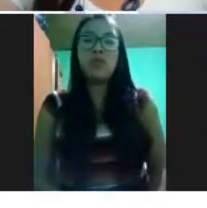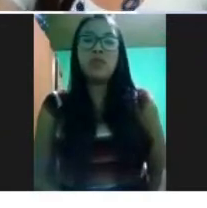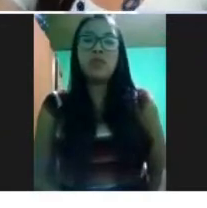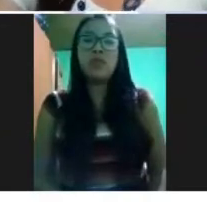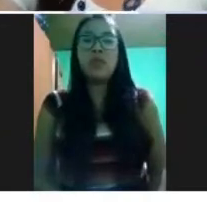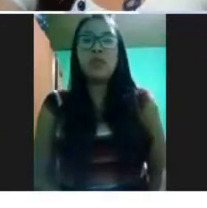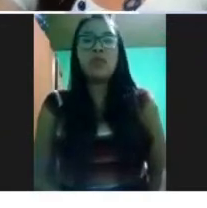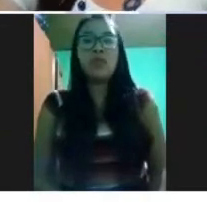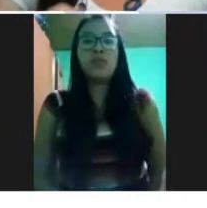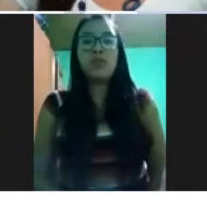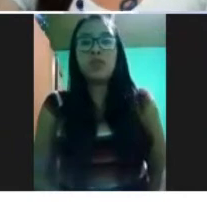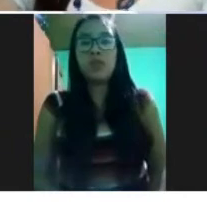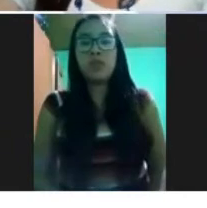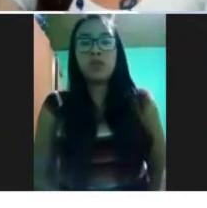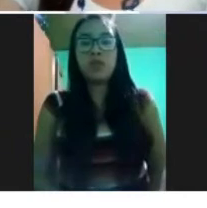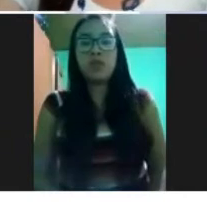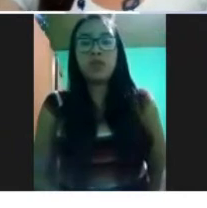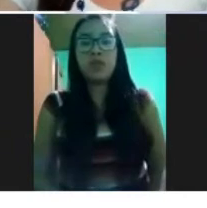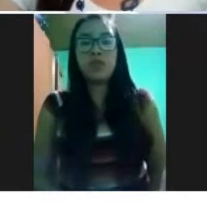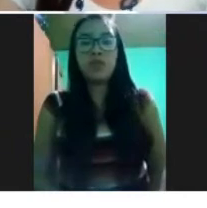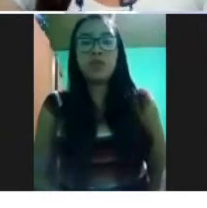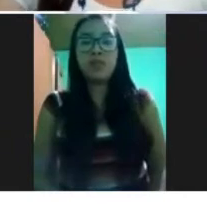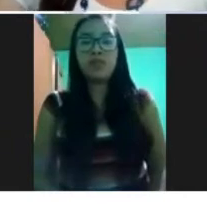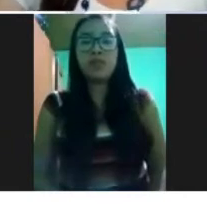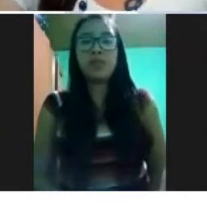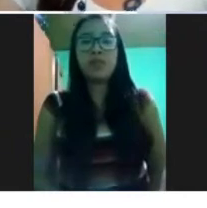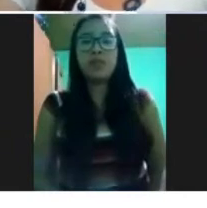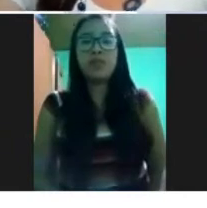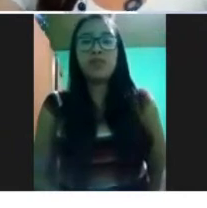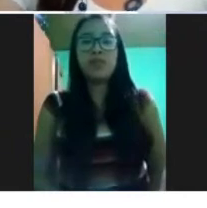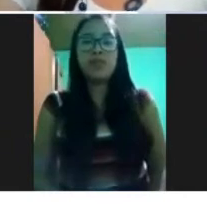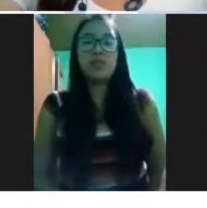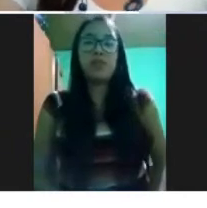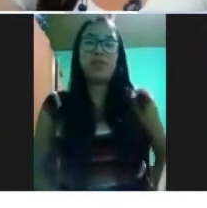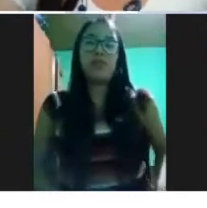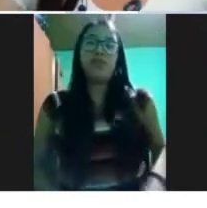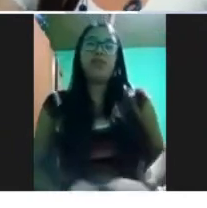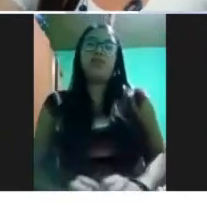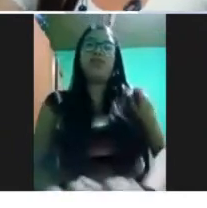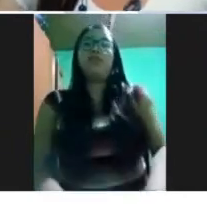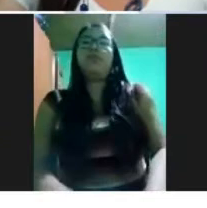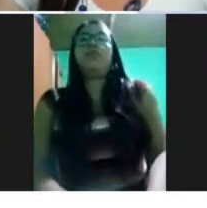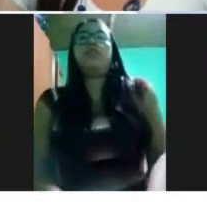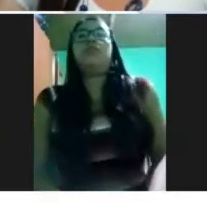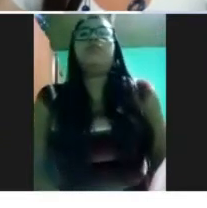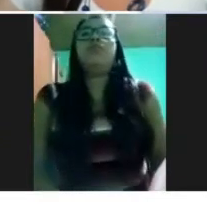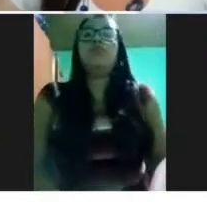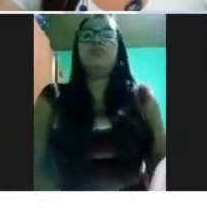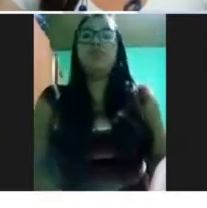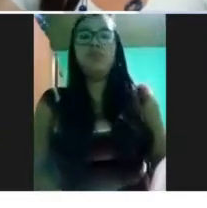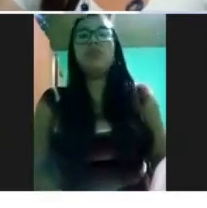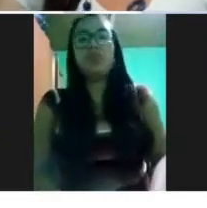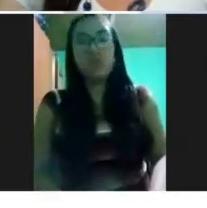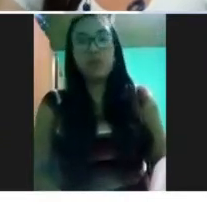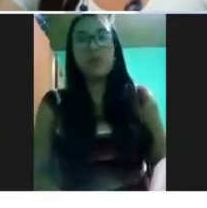¿qué pasa? Está desabastecido. A veces ni siquiera hay para poder hacerle los exámenes de laboratorio, una